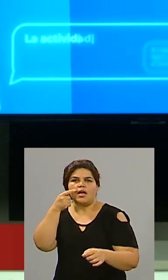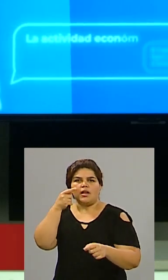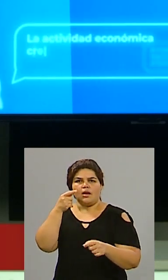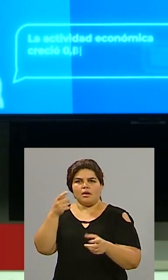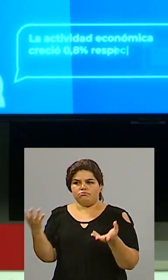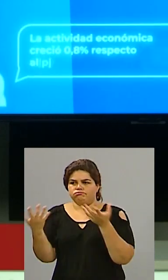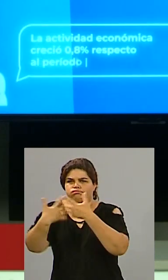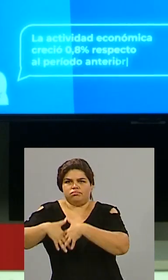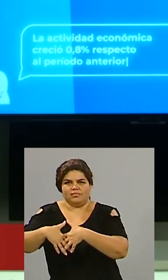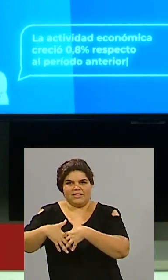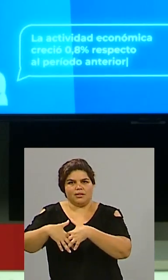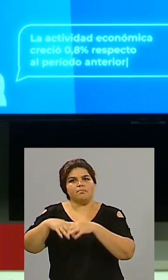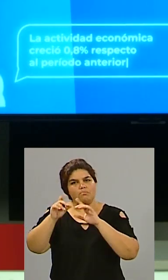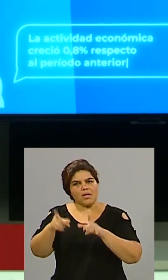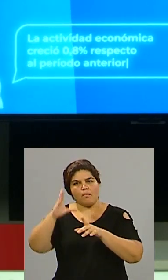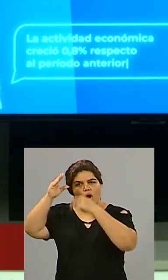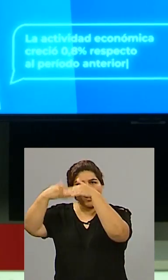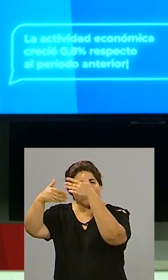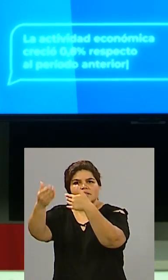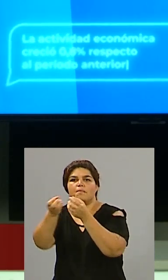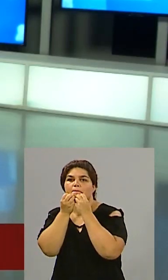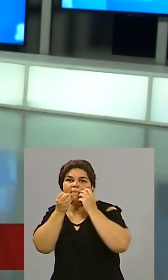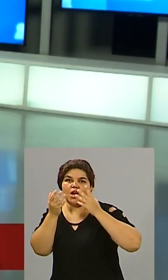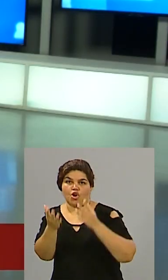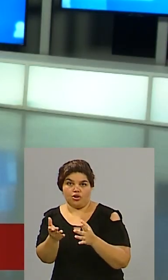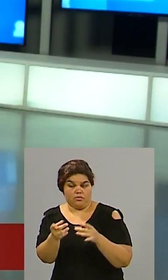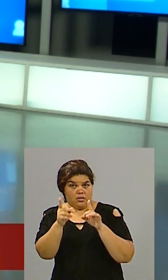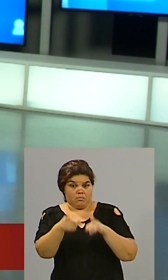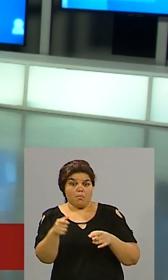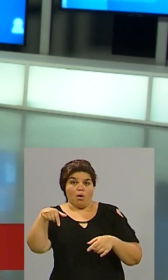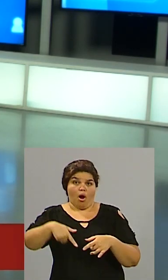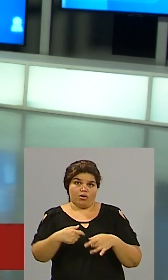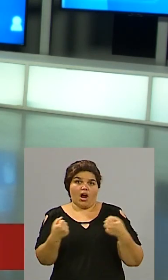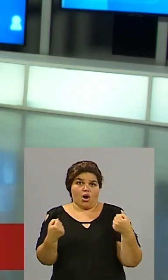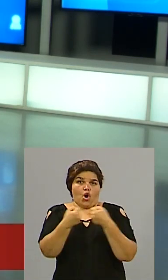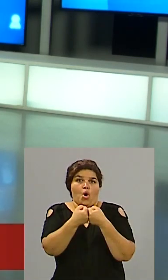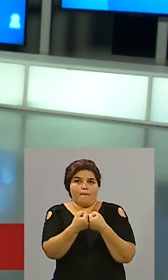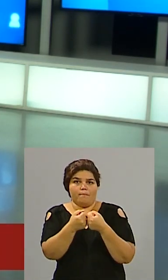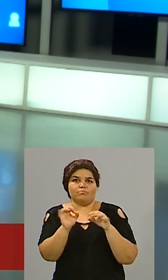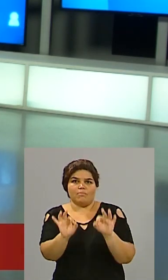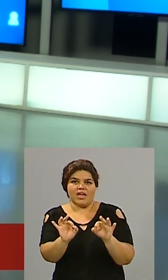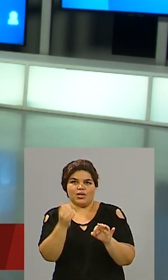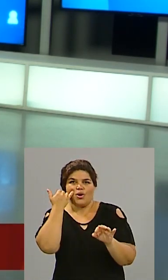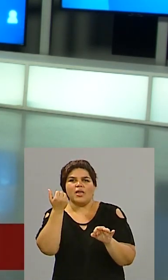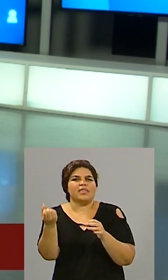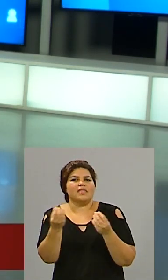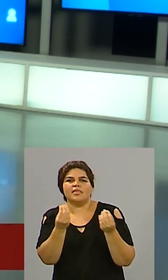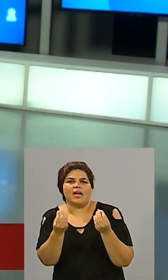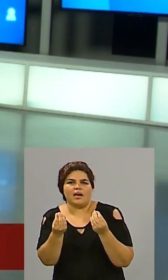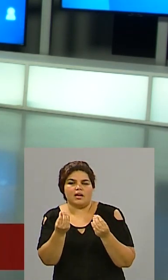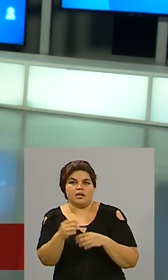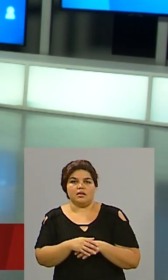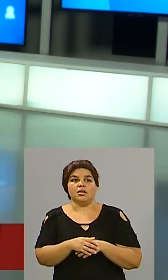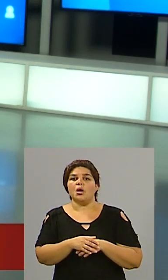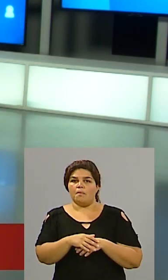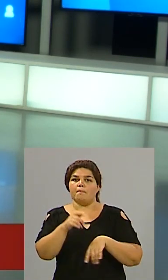con la universidad desde que se arma este convenio, en donde el programa es más largo, está más nutrido, en donde